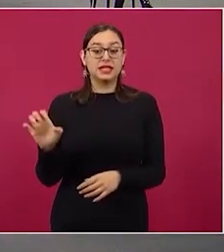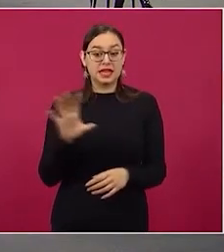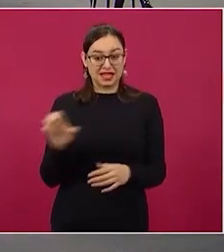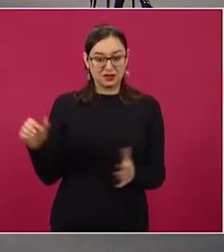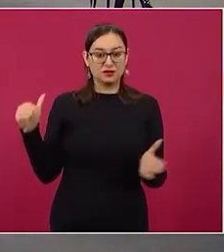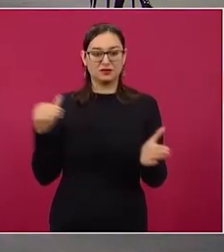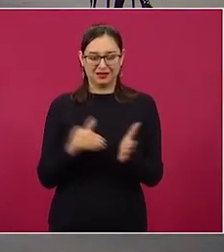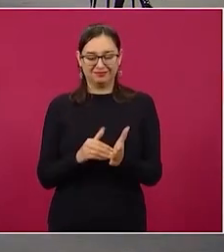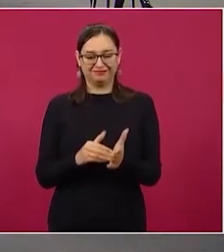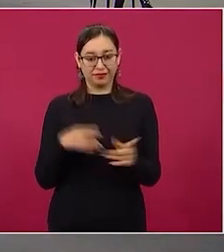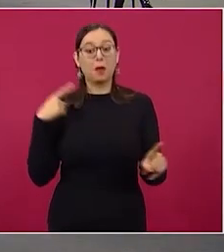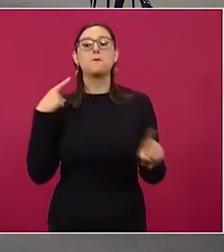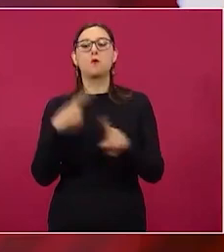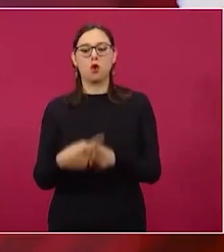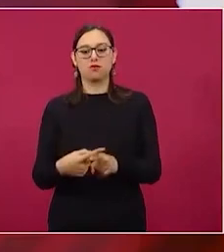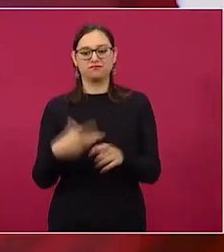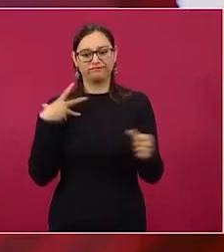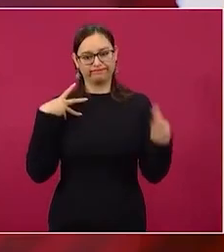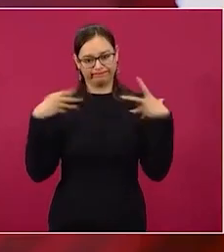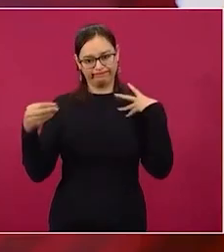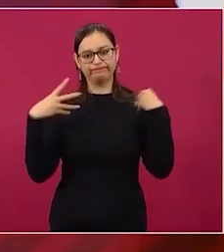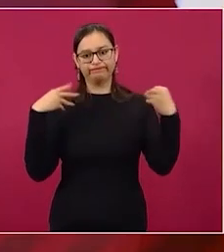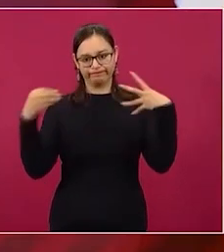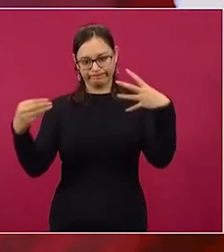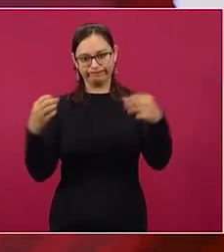Esto fue la pandemia.